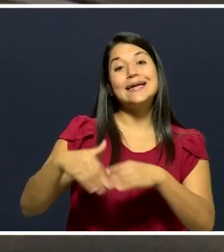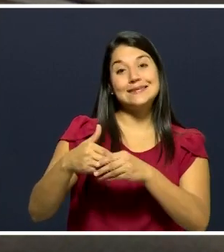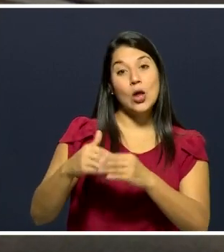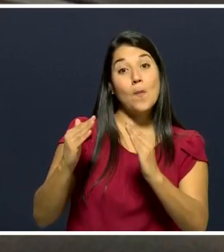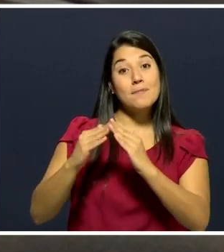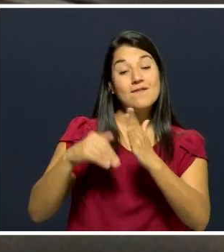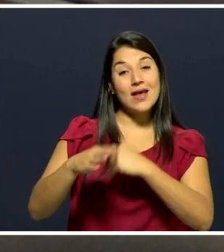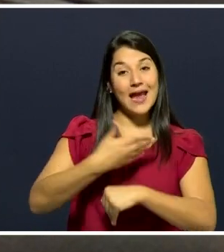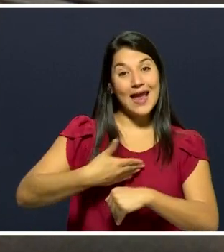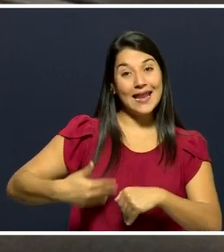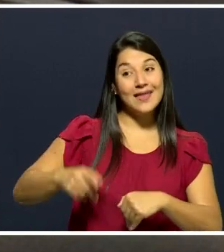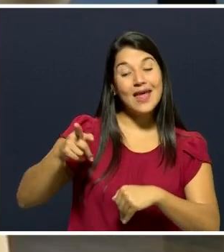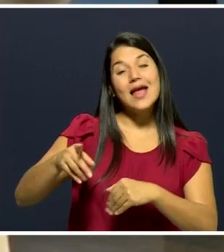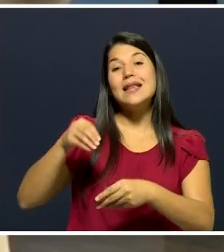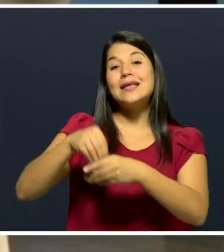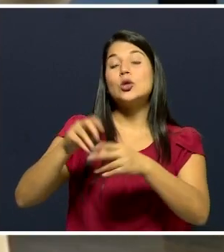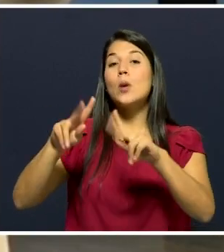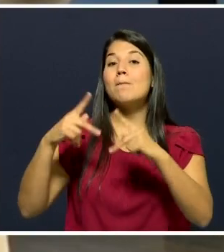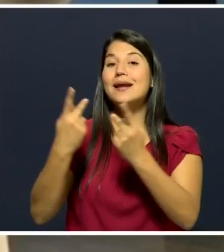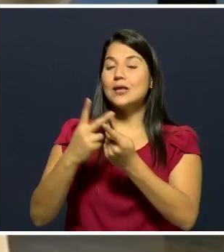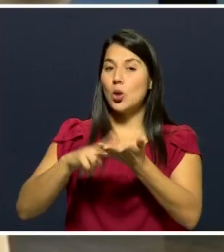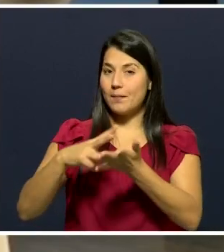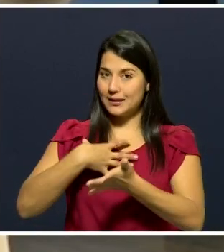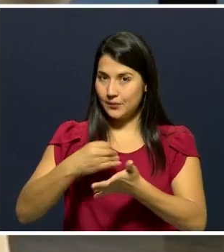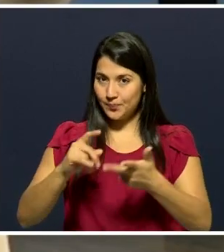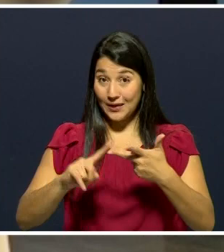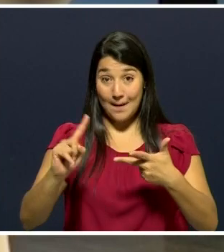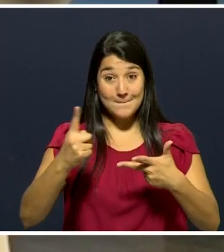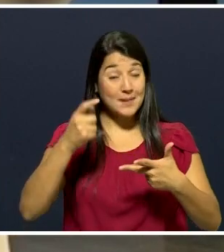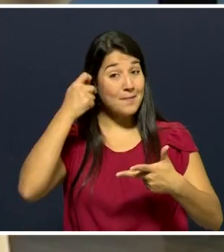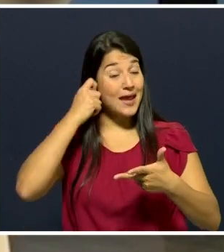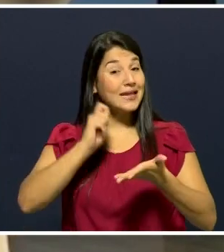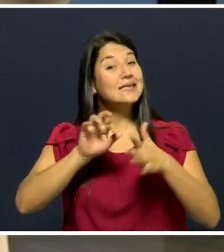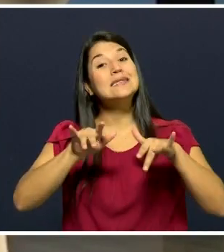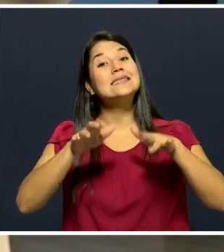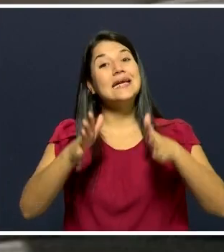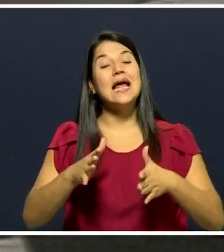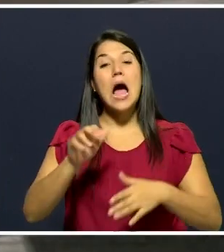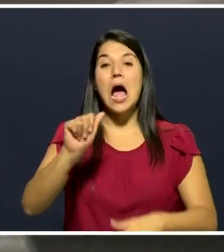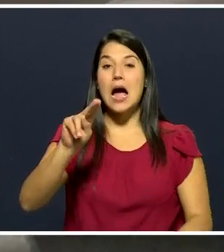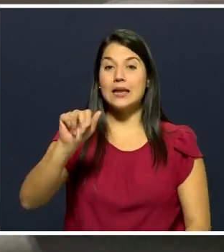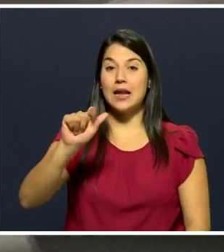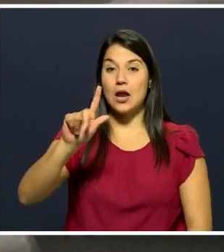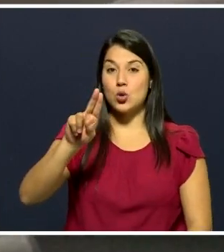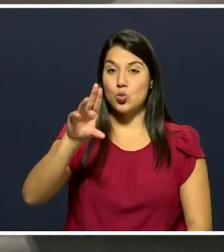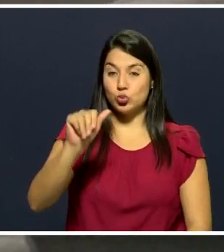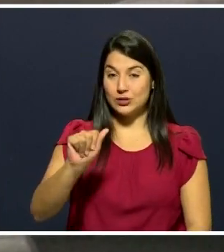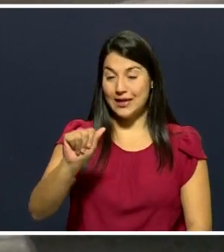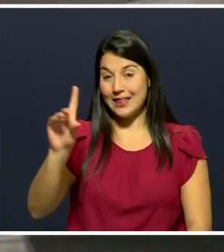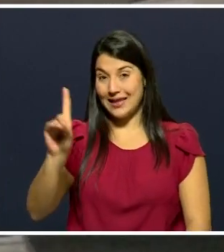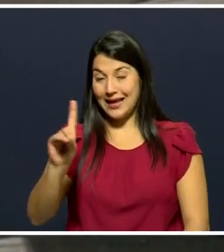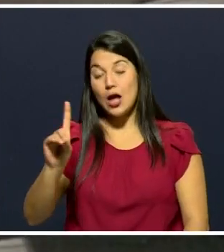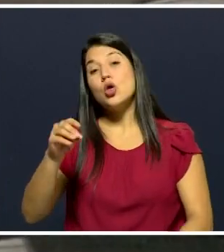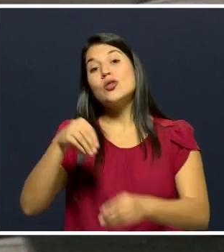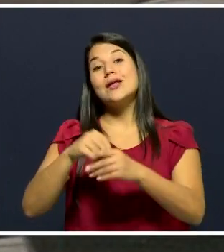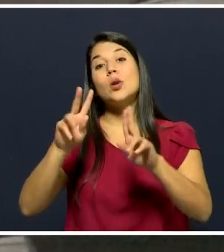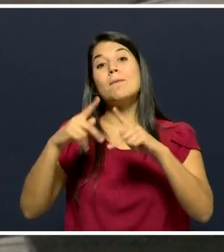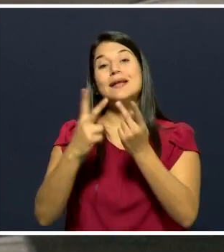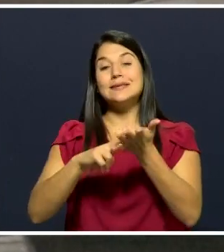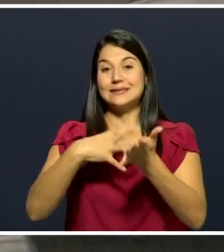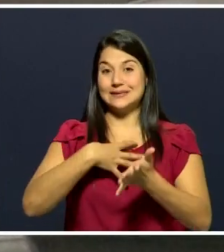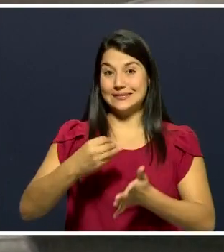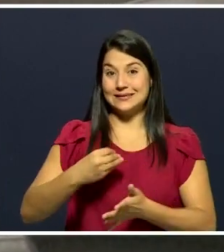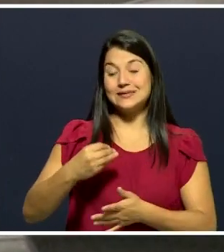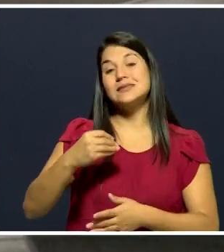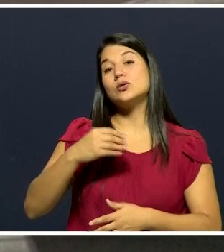Partido Liberación Nacional. La primera secretaría la obtuvo Ana Lucía Delgado de Liberación Nacional, con 40 votos,